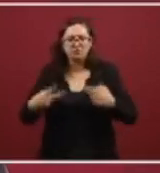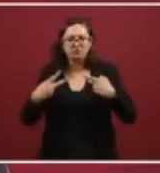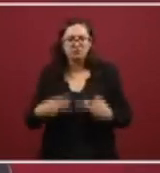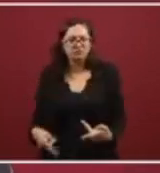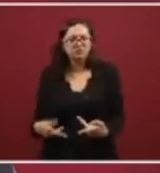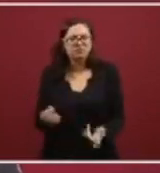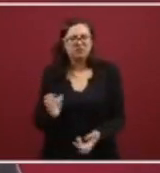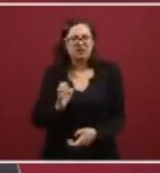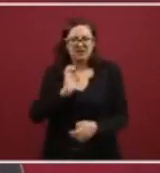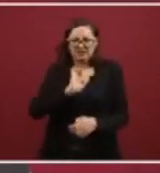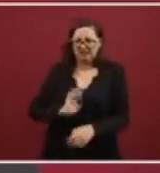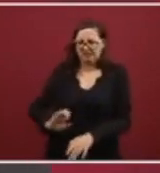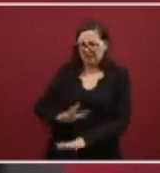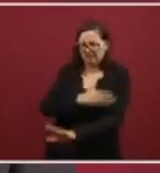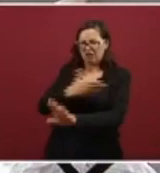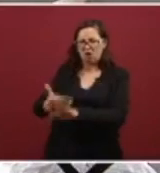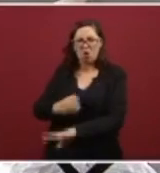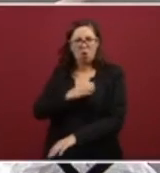desastre.